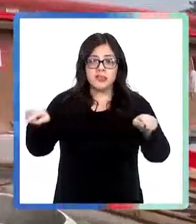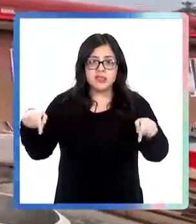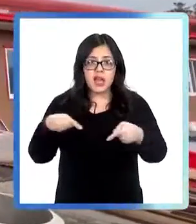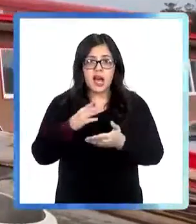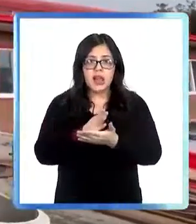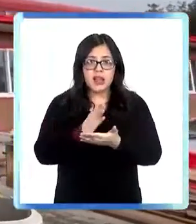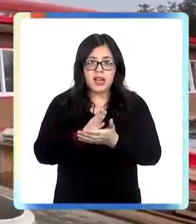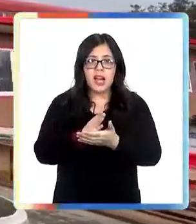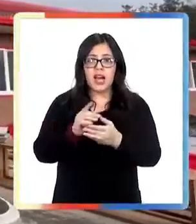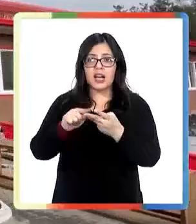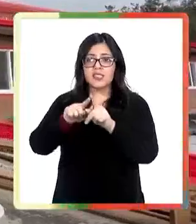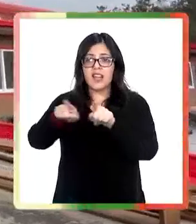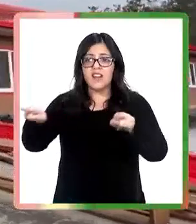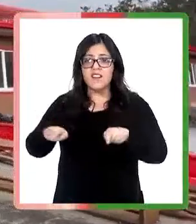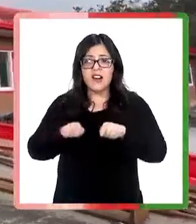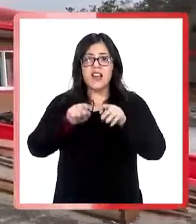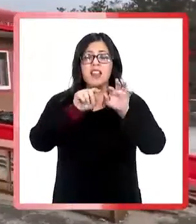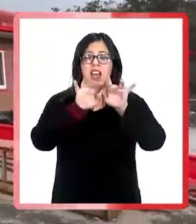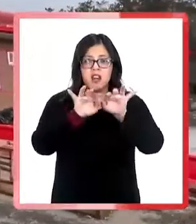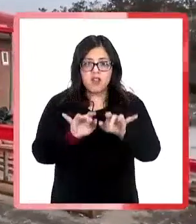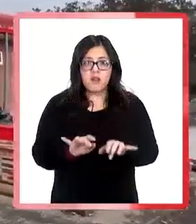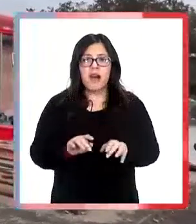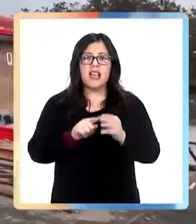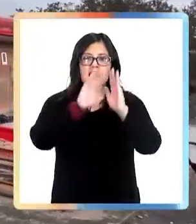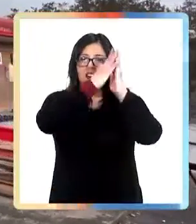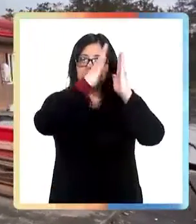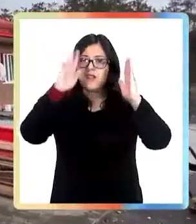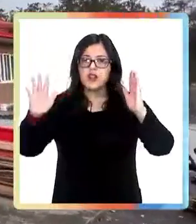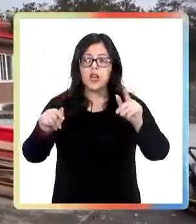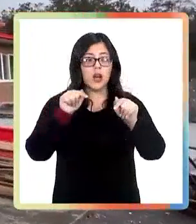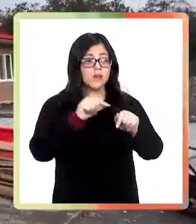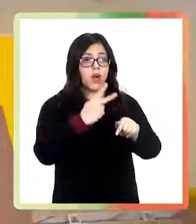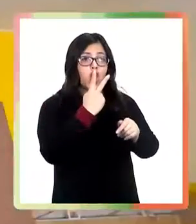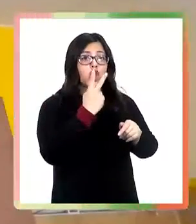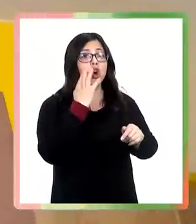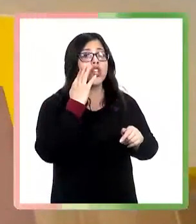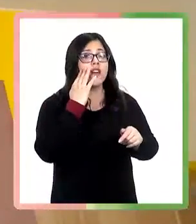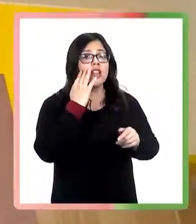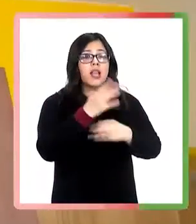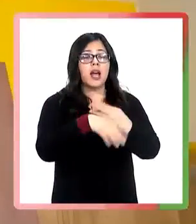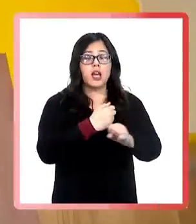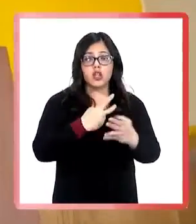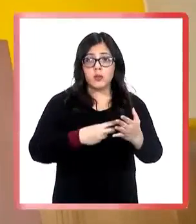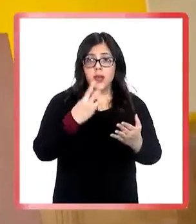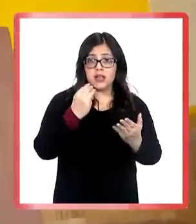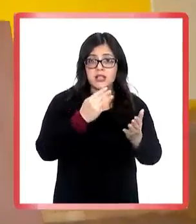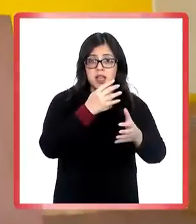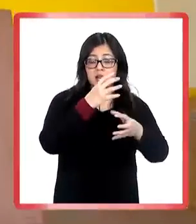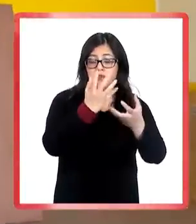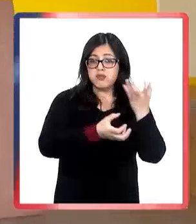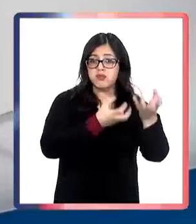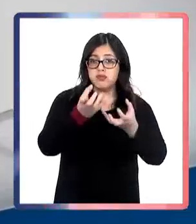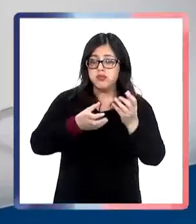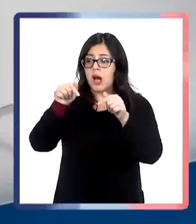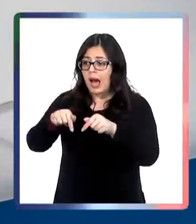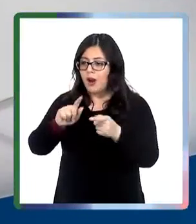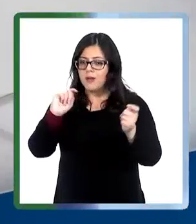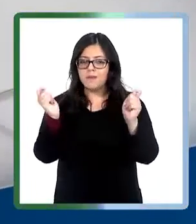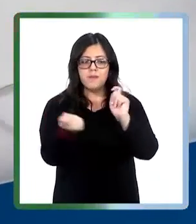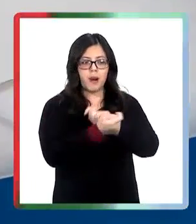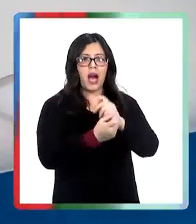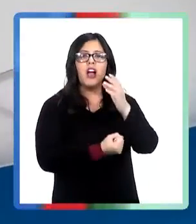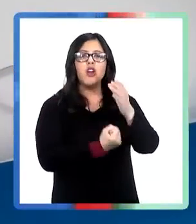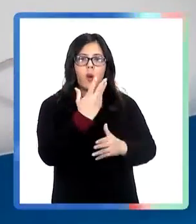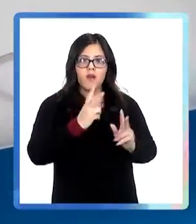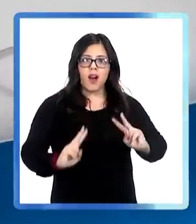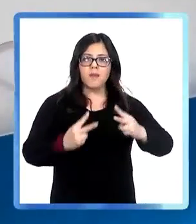de informática, biblioteca. Siniestrado un 2 de abril del 2013, hoy la escuela ve reflejada una nueva y moderna construcción